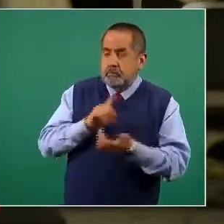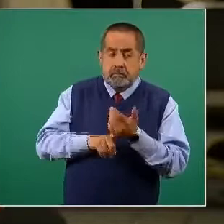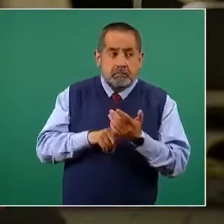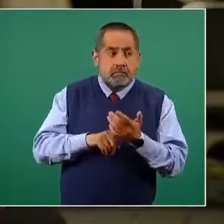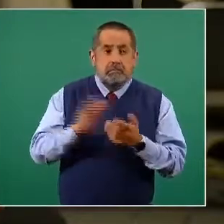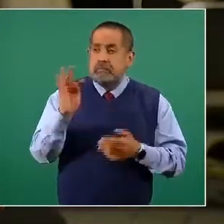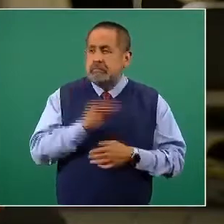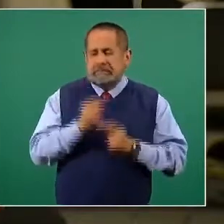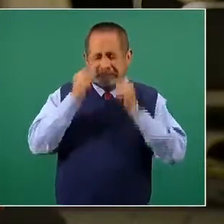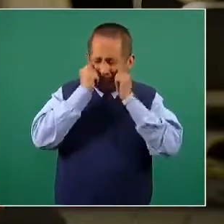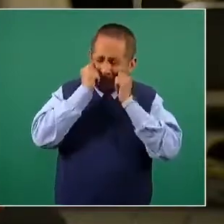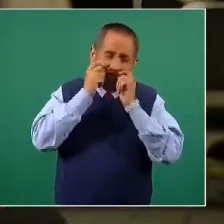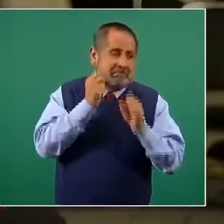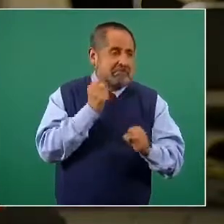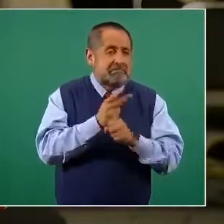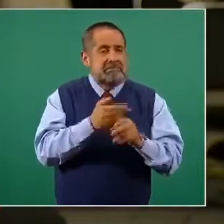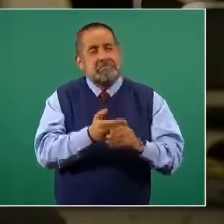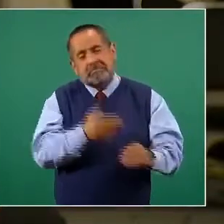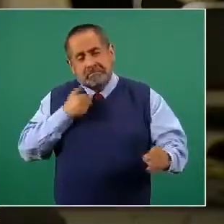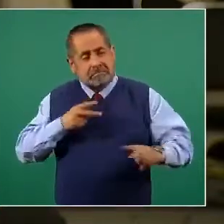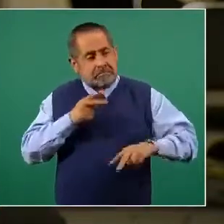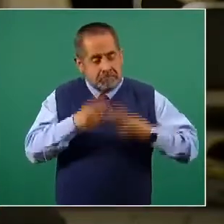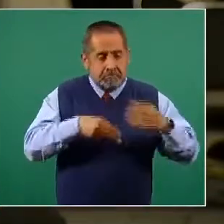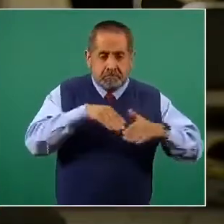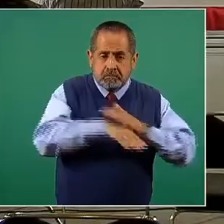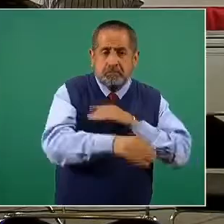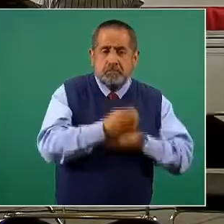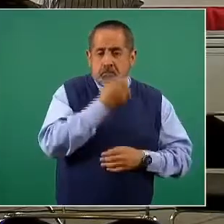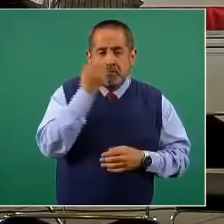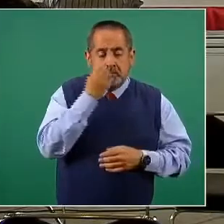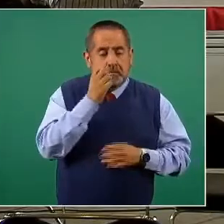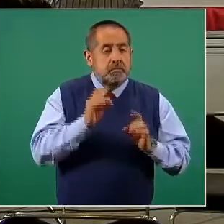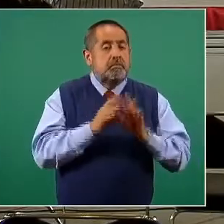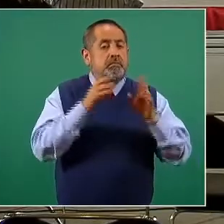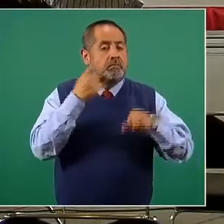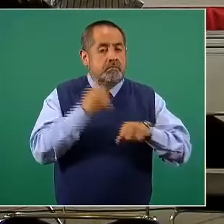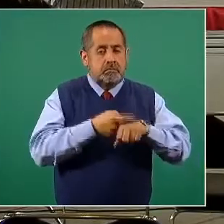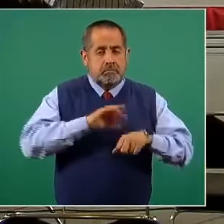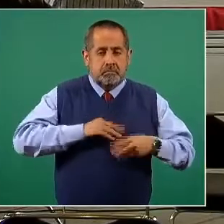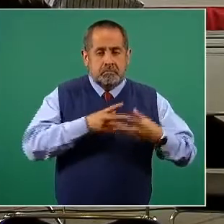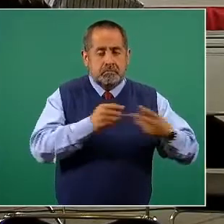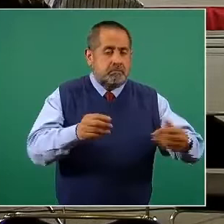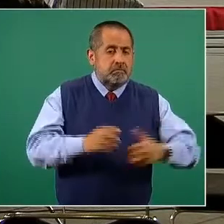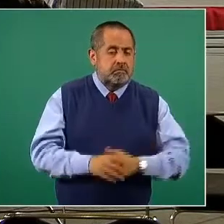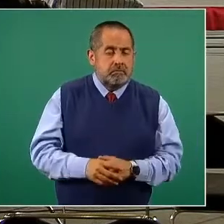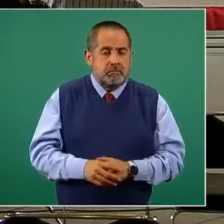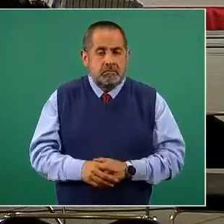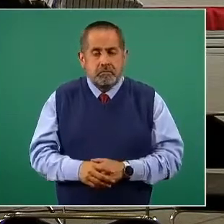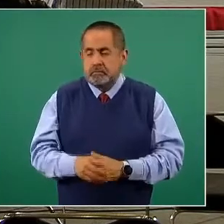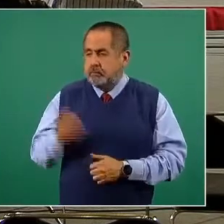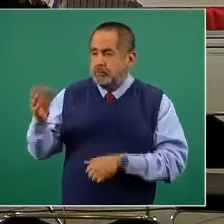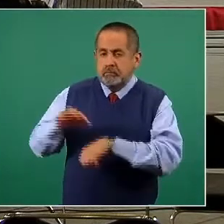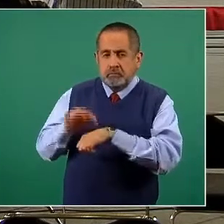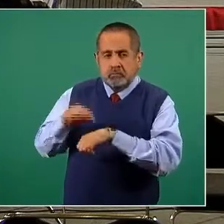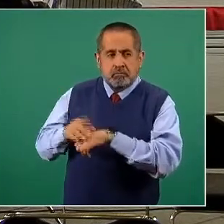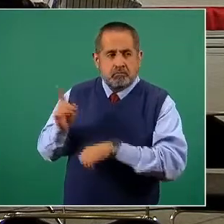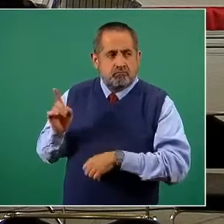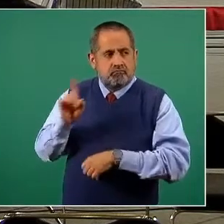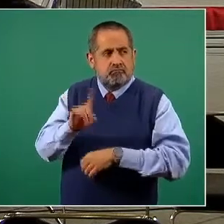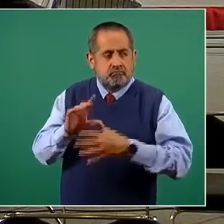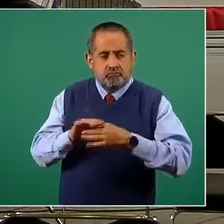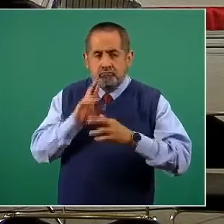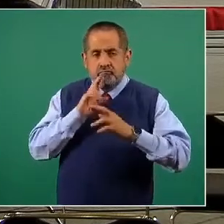regreso anticipado a clases en el manejo de la epidemia. Ok, doctor Ruy, no sé si usted quiere empezar con